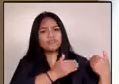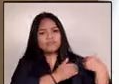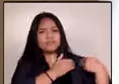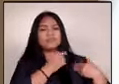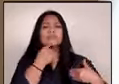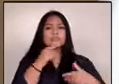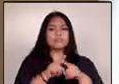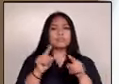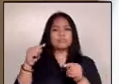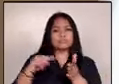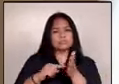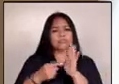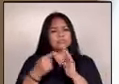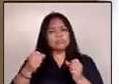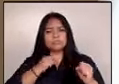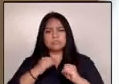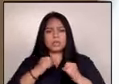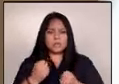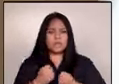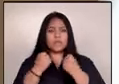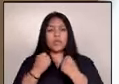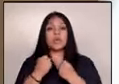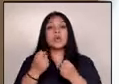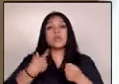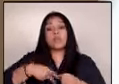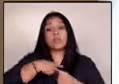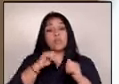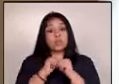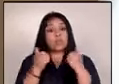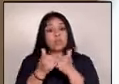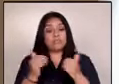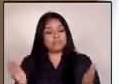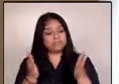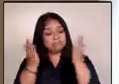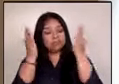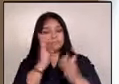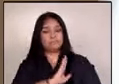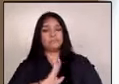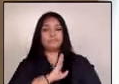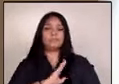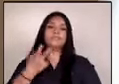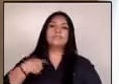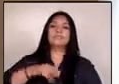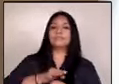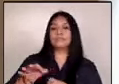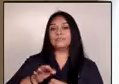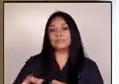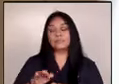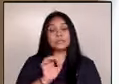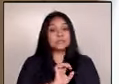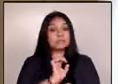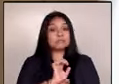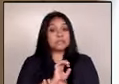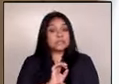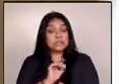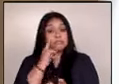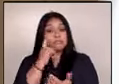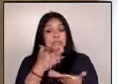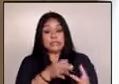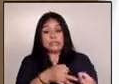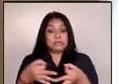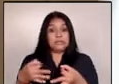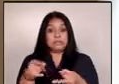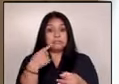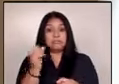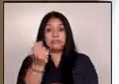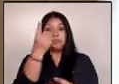de ambas partes para fortalecer nuestra asociación y promover el bienestar de nuestros pueblos esperamos muy pronto llevar a cabo la primera